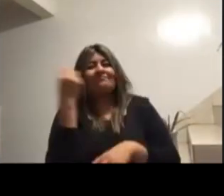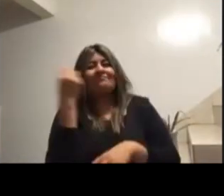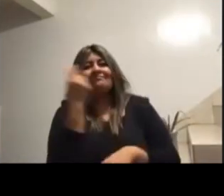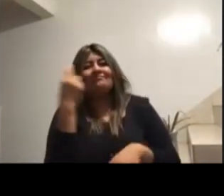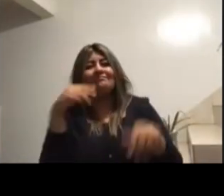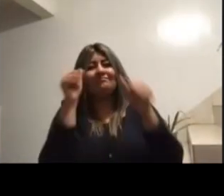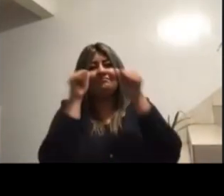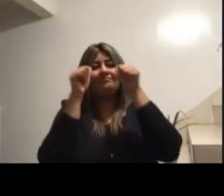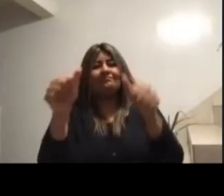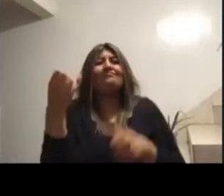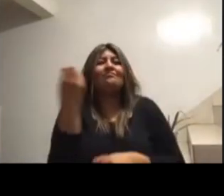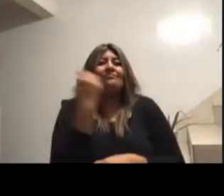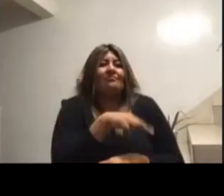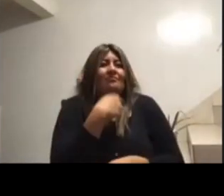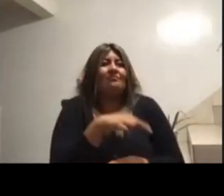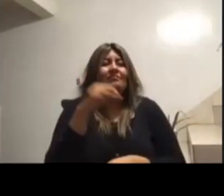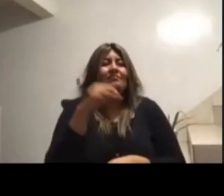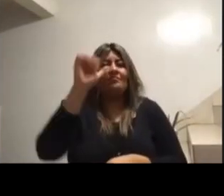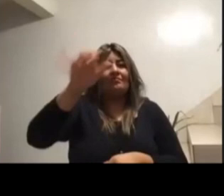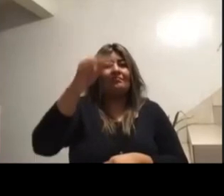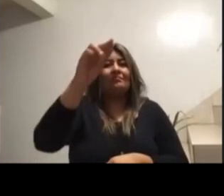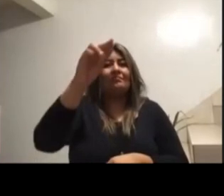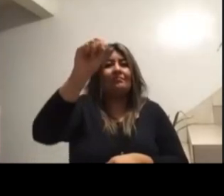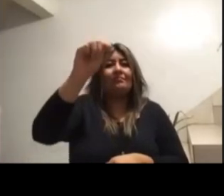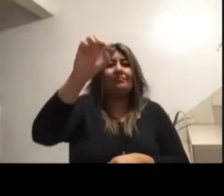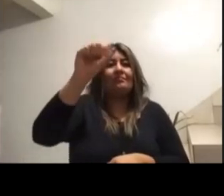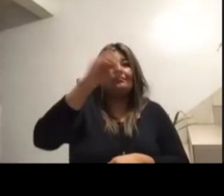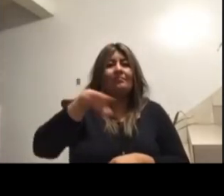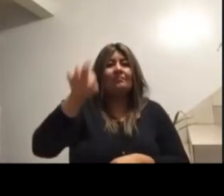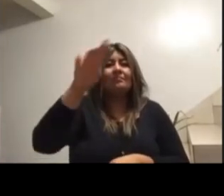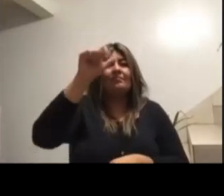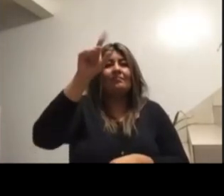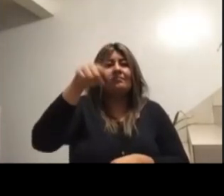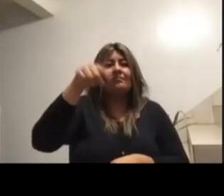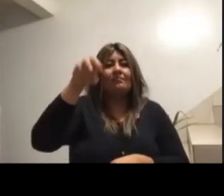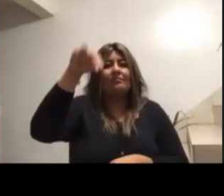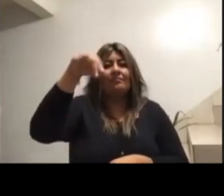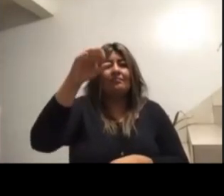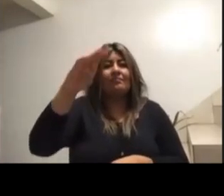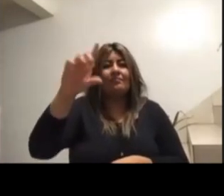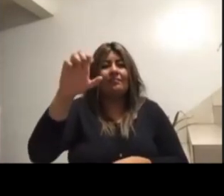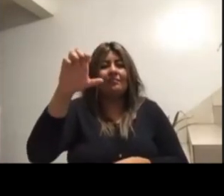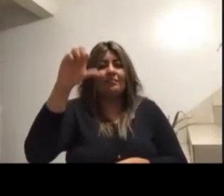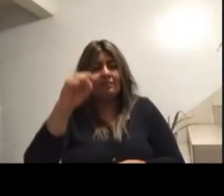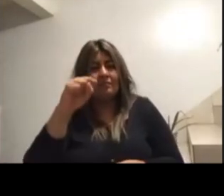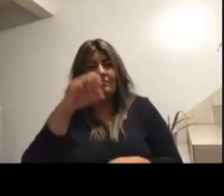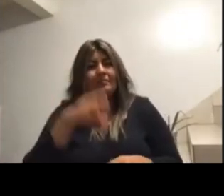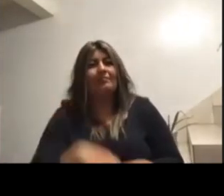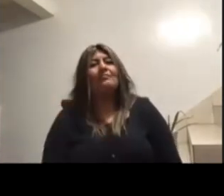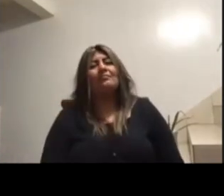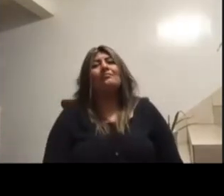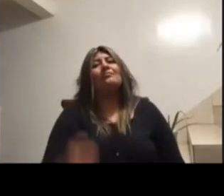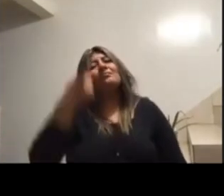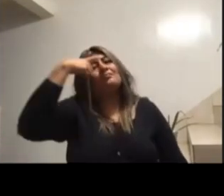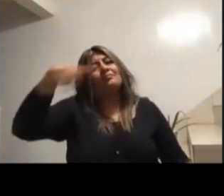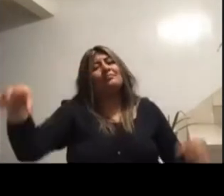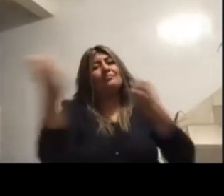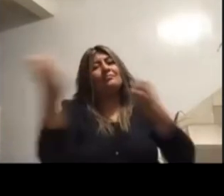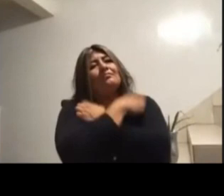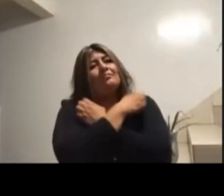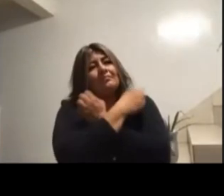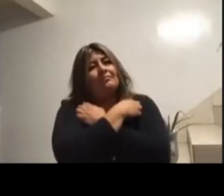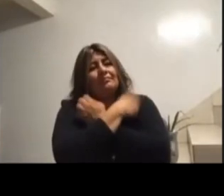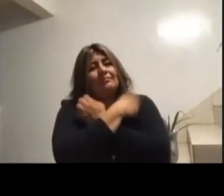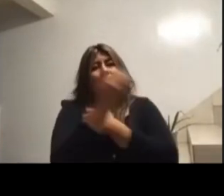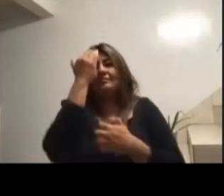en el currículo, en qué cambio del currículo, el acceso para llegar a estos conocimientos o la